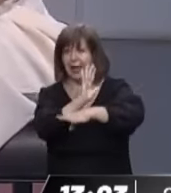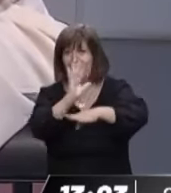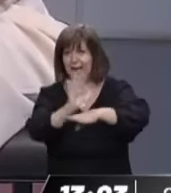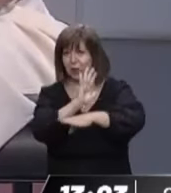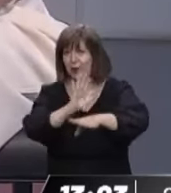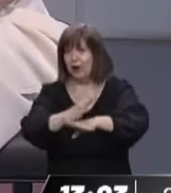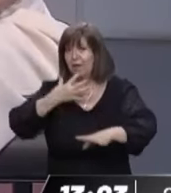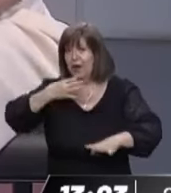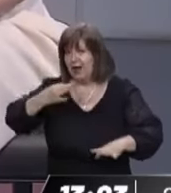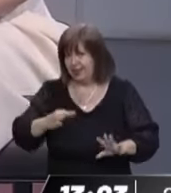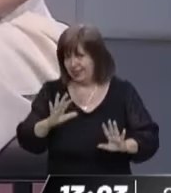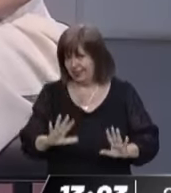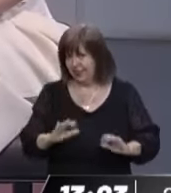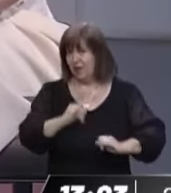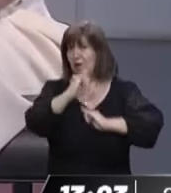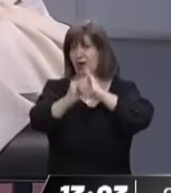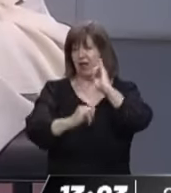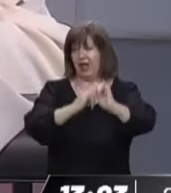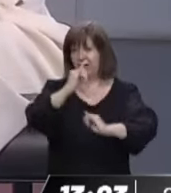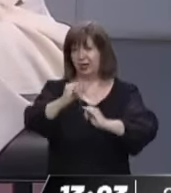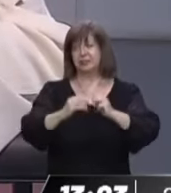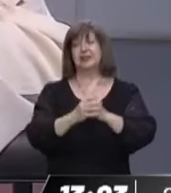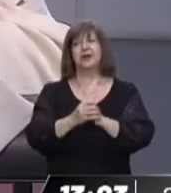Ocurrió en la provincia de Mendoza durante el